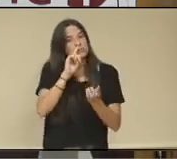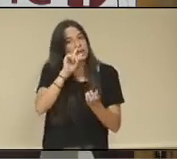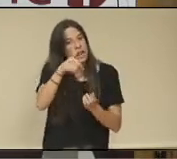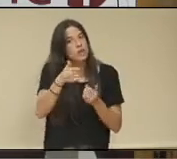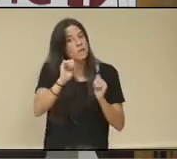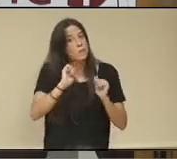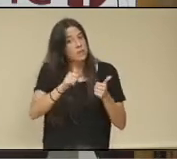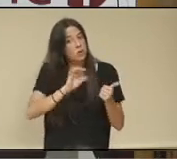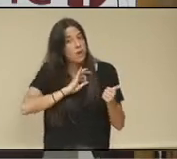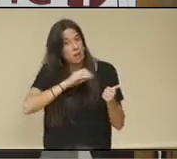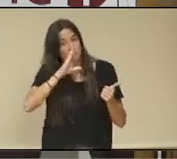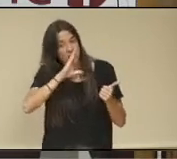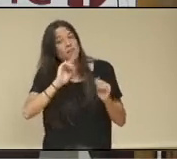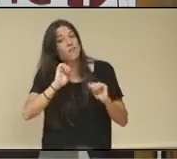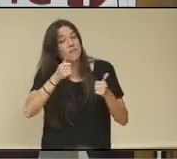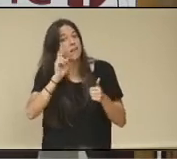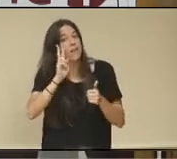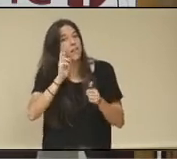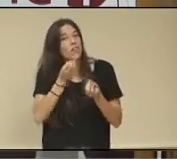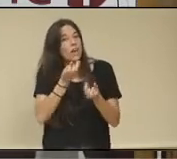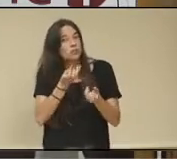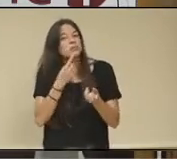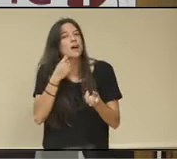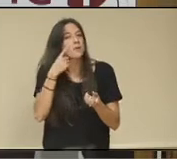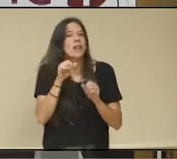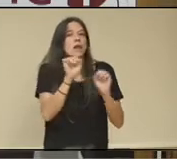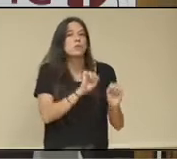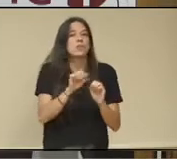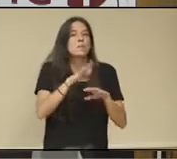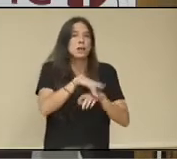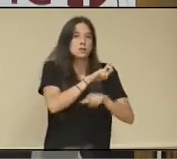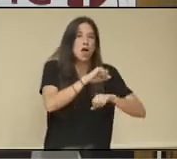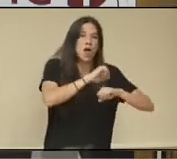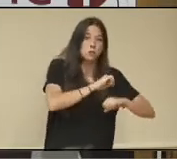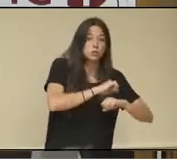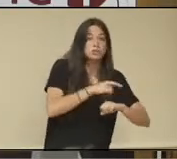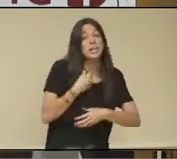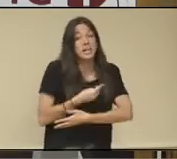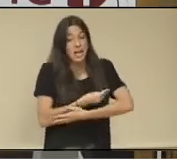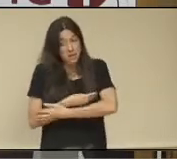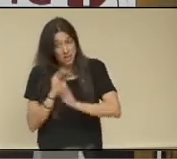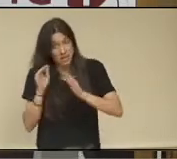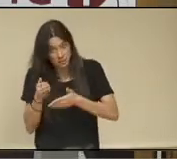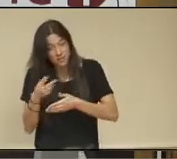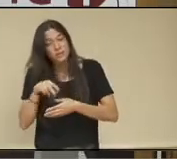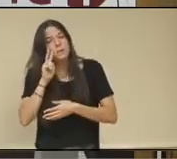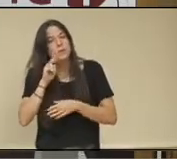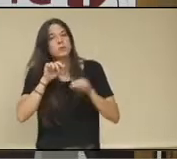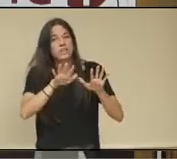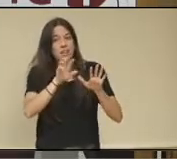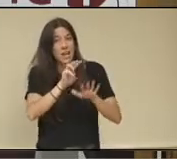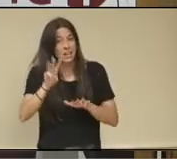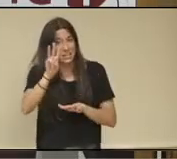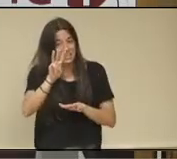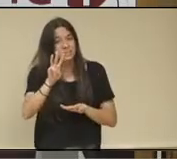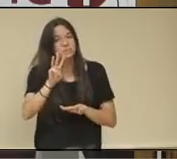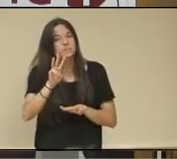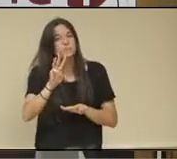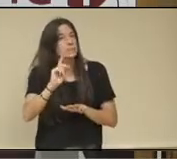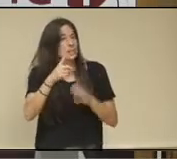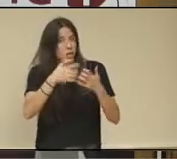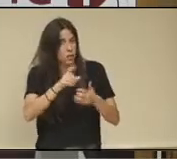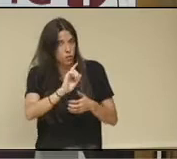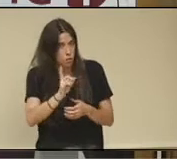de la dosis y la inmunogenicidad en adultos. Y en bebés tenemos de 10 a la 3, vimos que no funcionaba en el primer